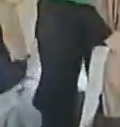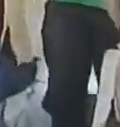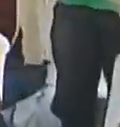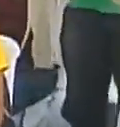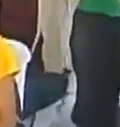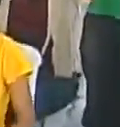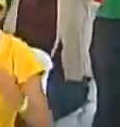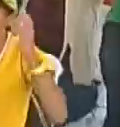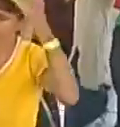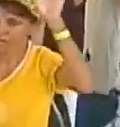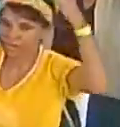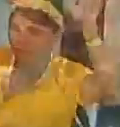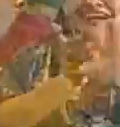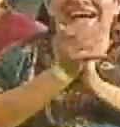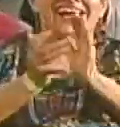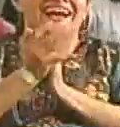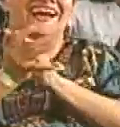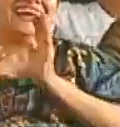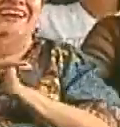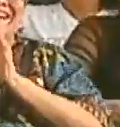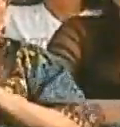Así es que se gobierna, pues.